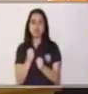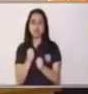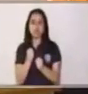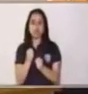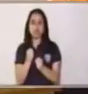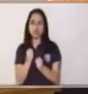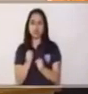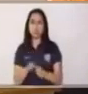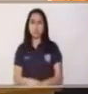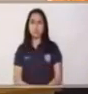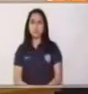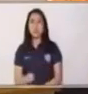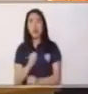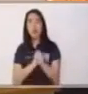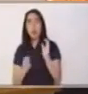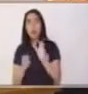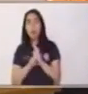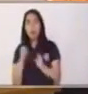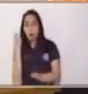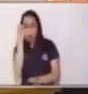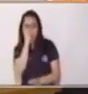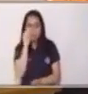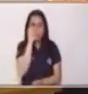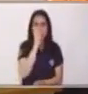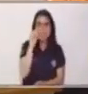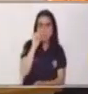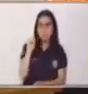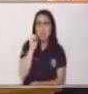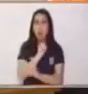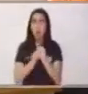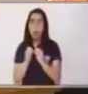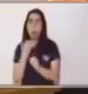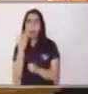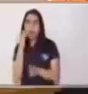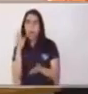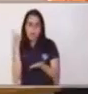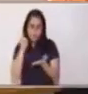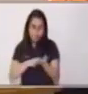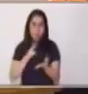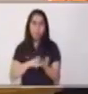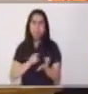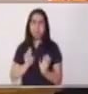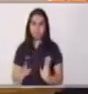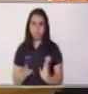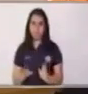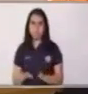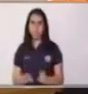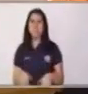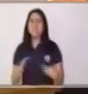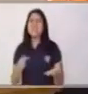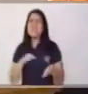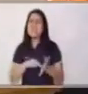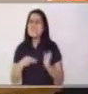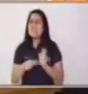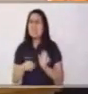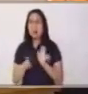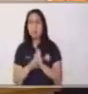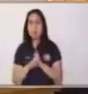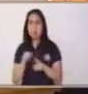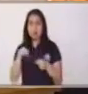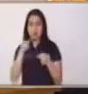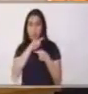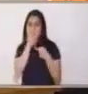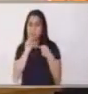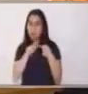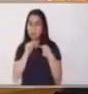hechos, observación, conclusión y para evaluar. ¿A qué se refiere? En una pregunta crítica,